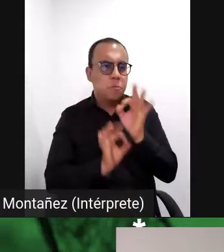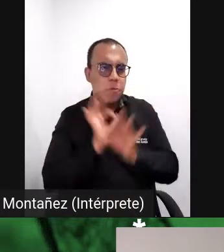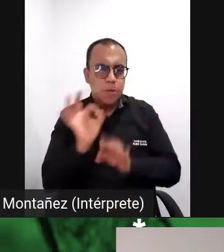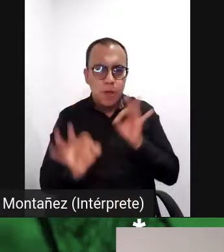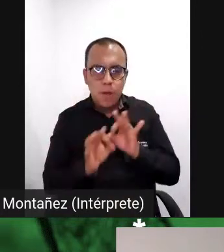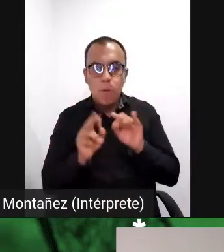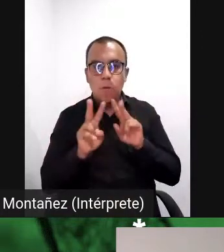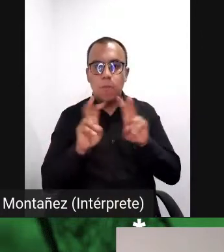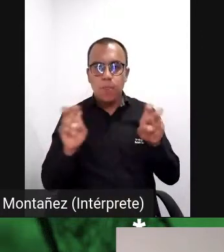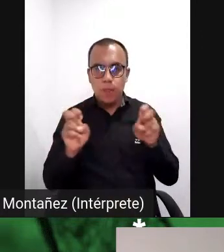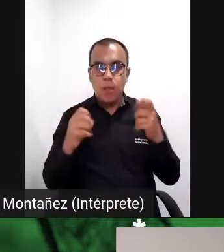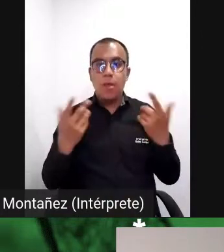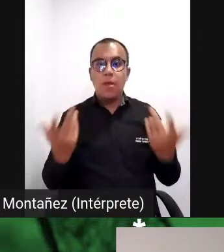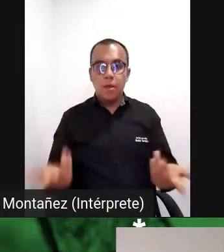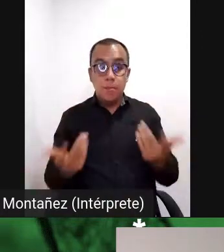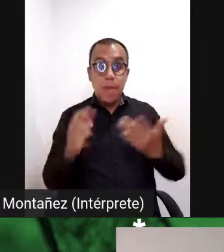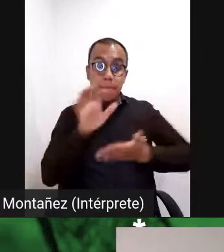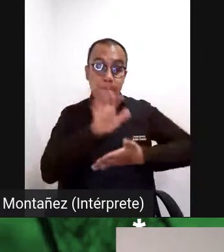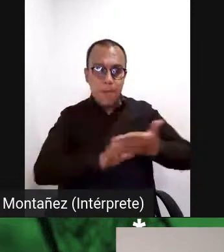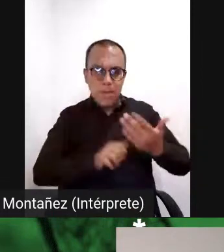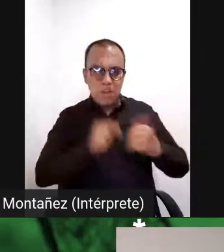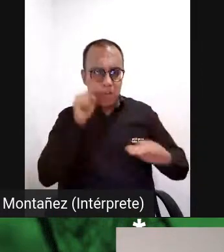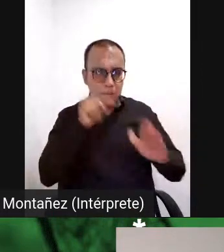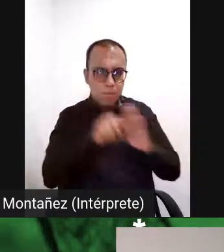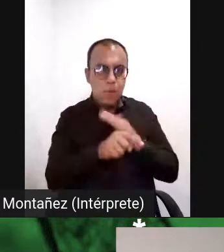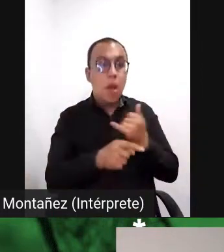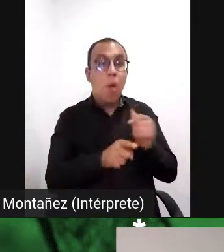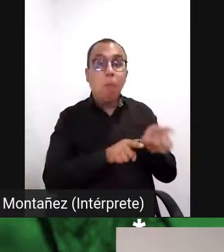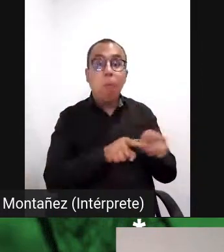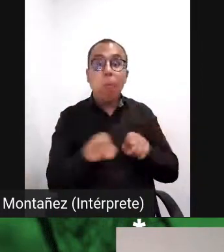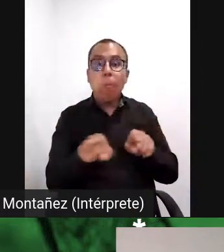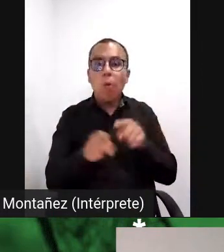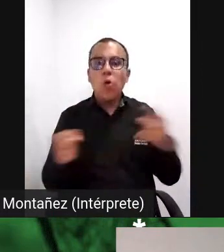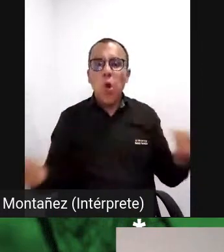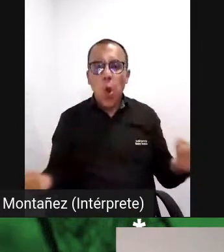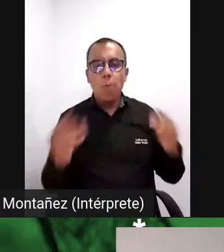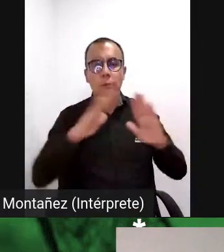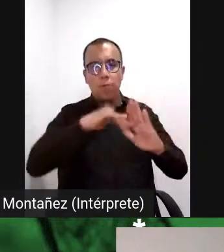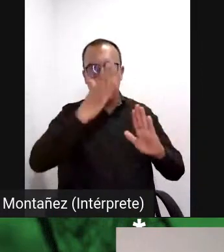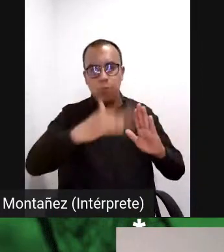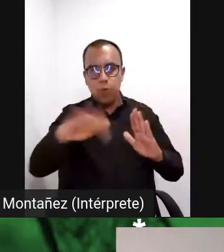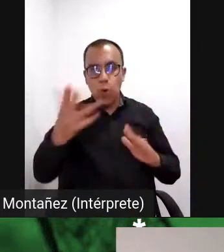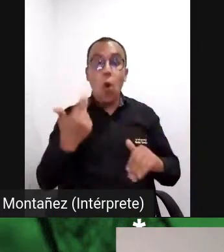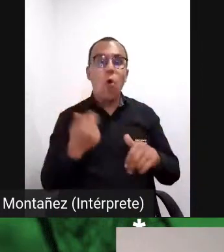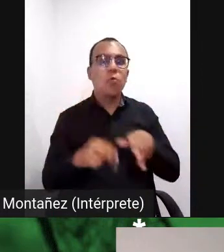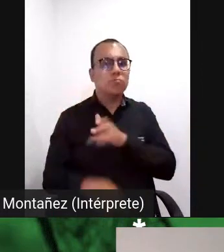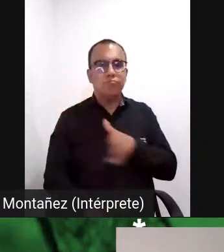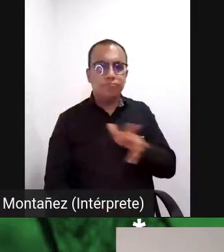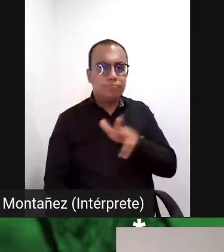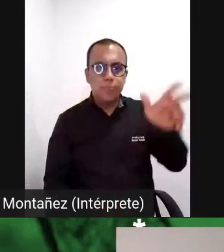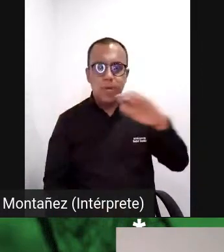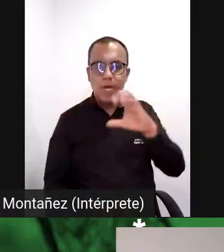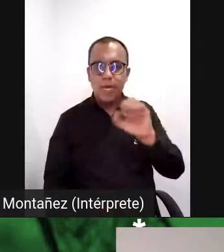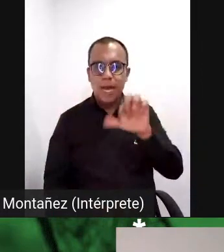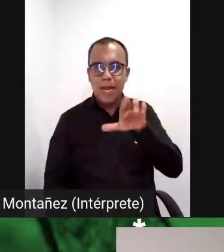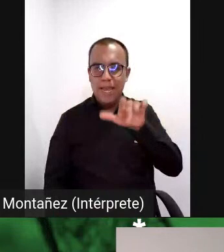pues las caza menos y eso, pues ya se pueden ver en los cerros de Bogotá, subiendo a la calera podemos ver pavas.